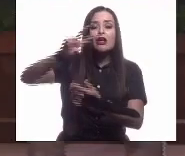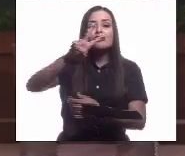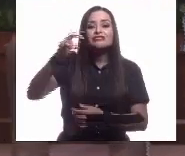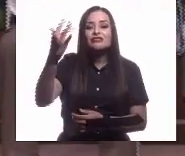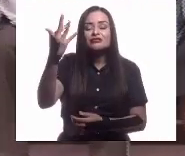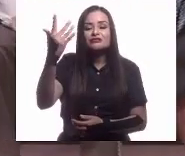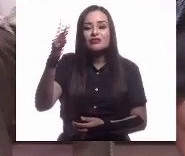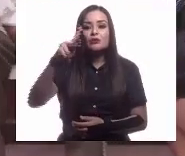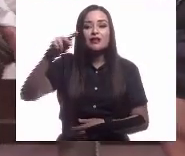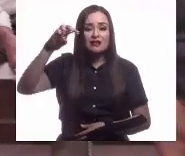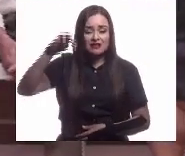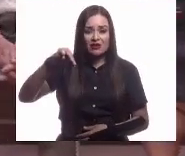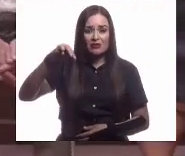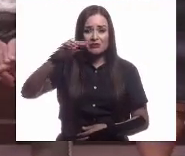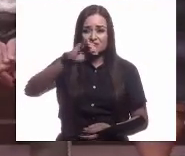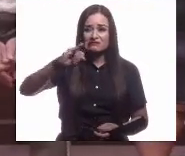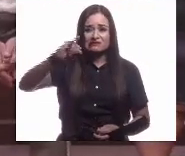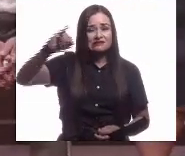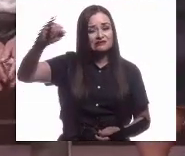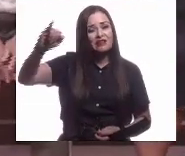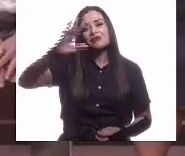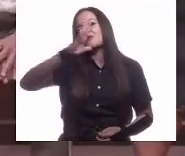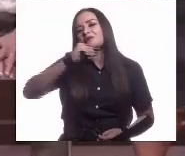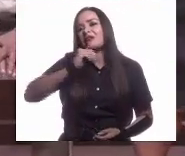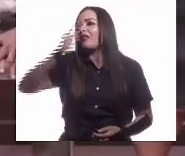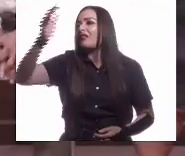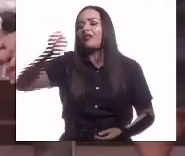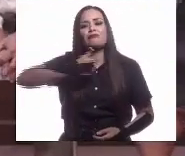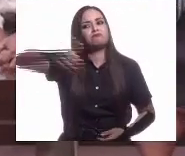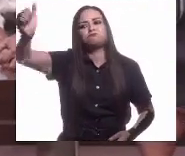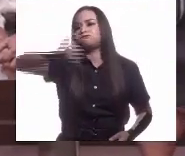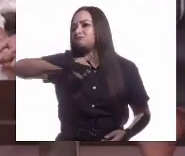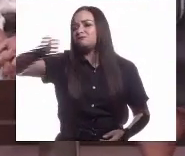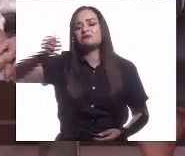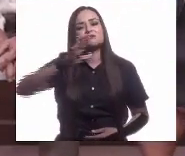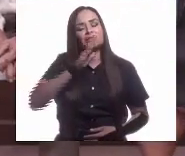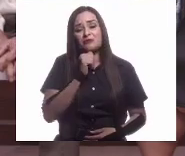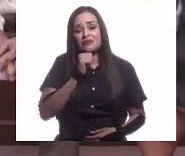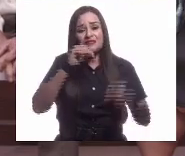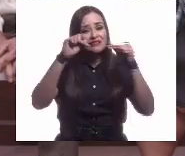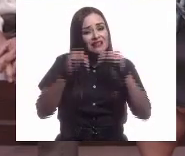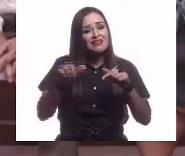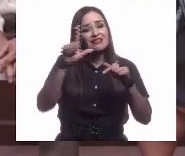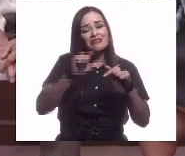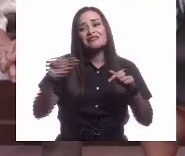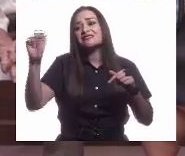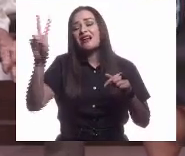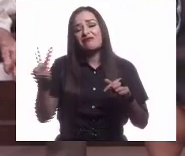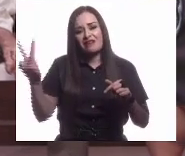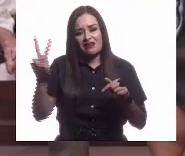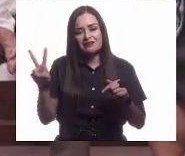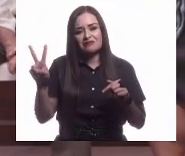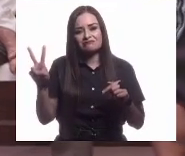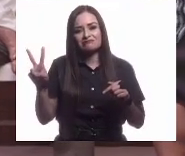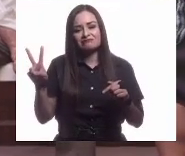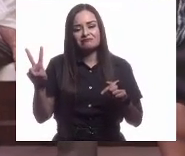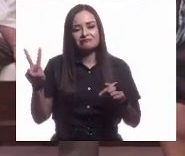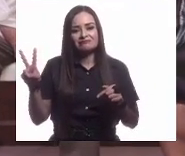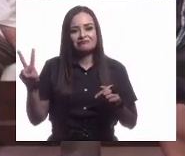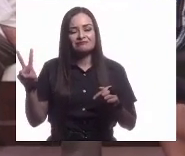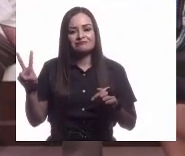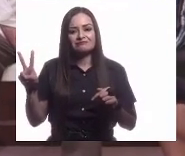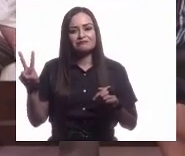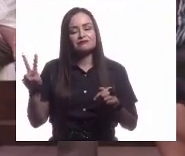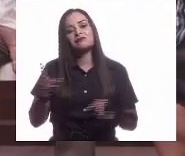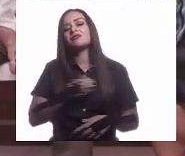250 kilómetros al norte de esta ciudad de La Paz. De manera que se tiene que quedar aquí de lunes a viernes y utilizar solamente el